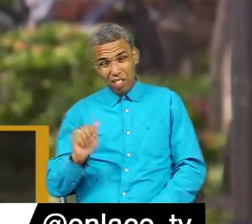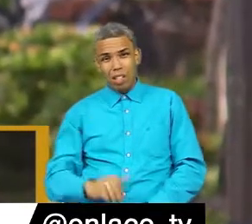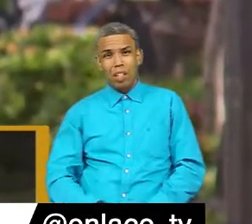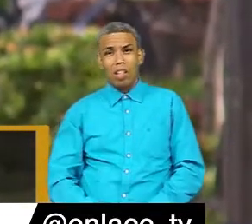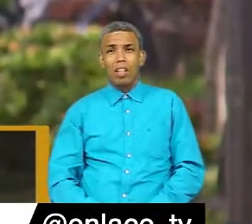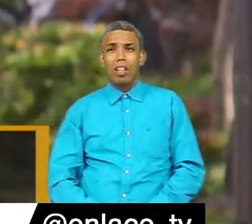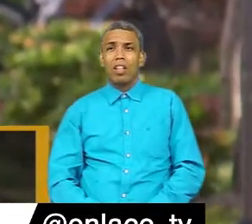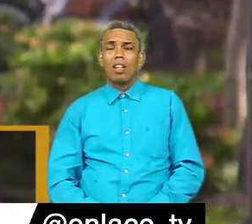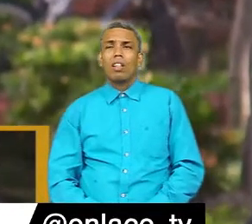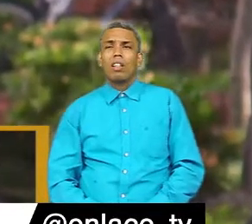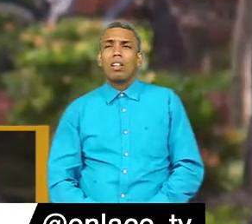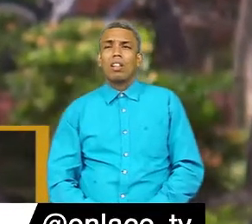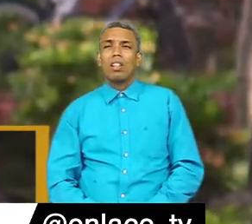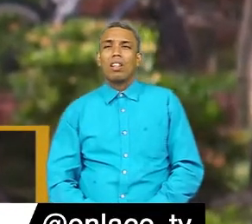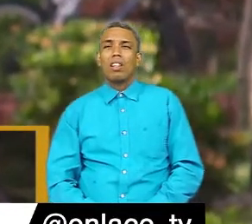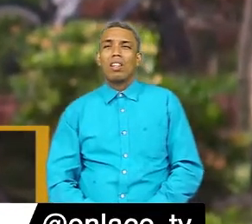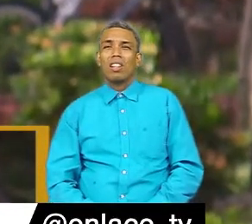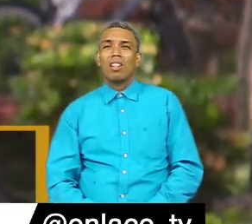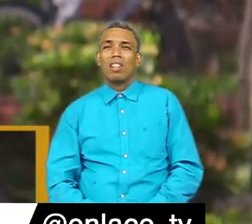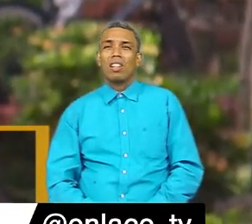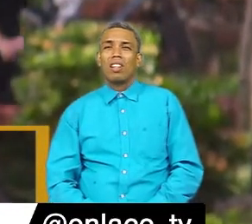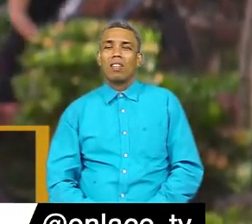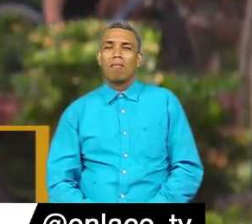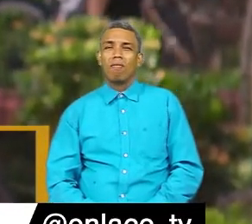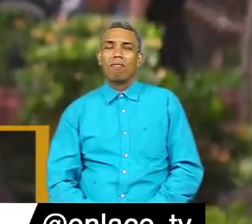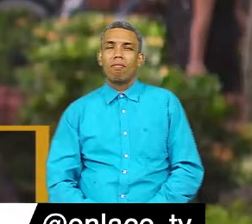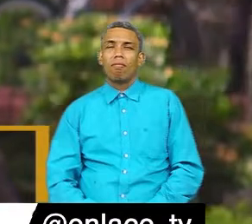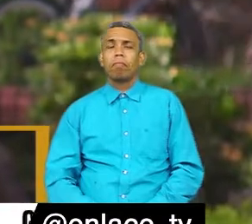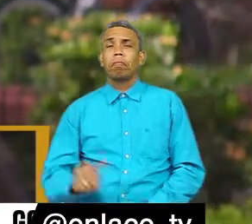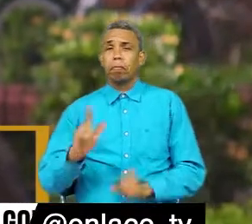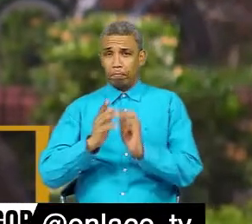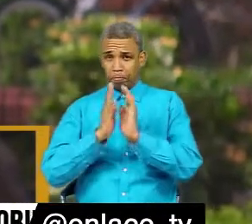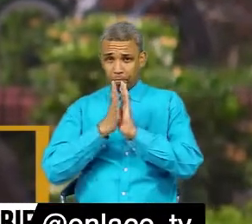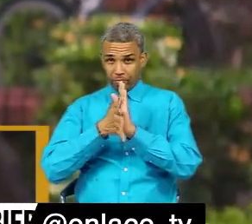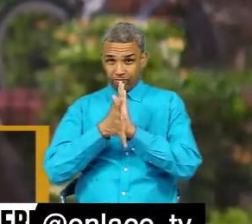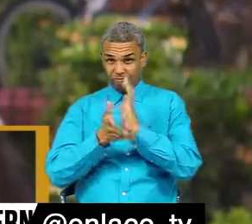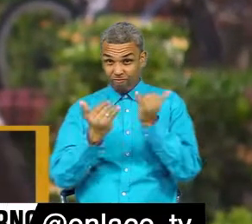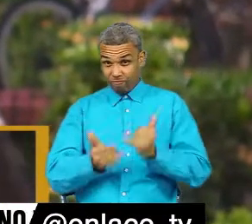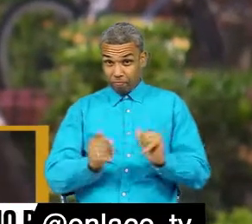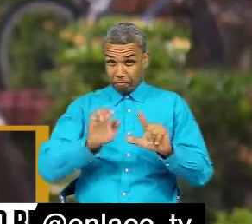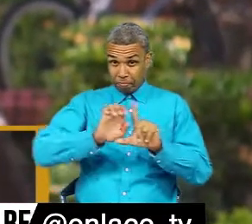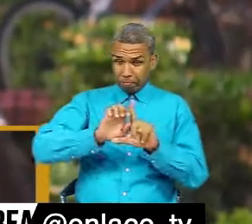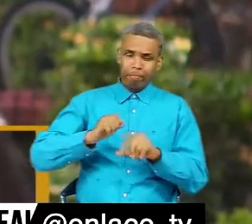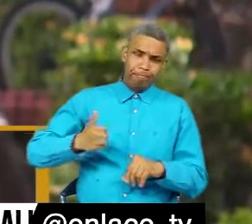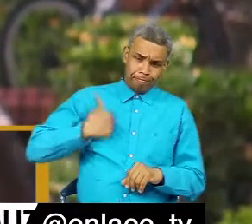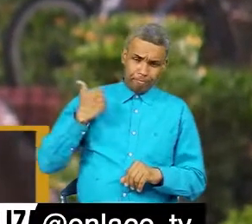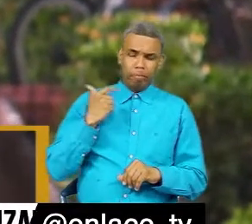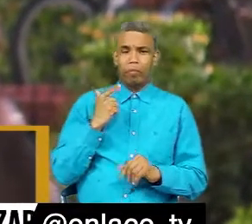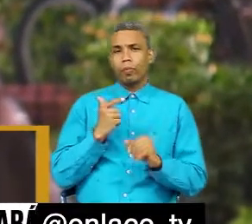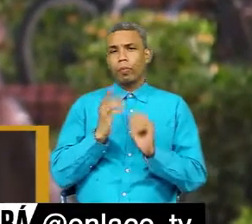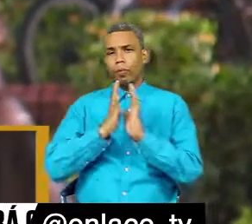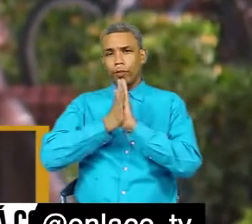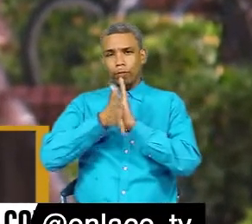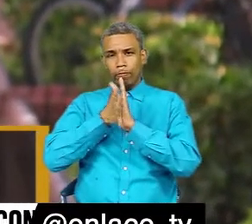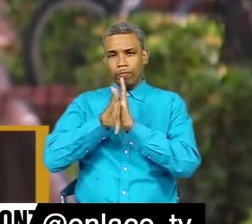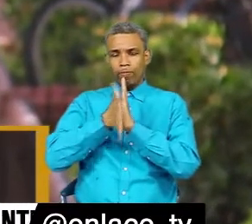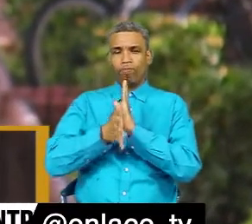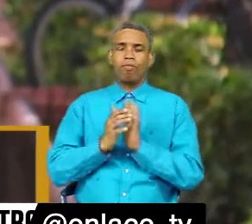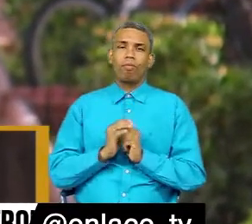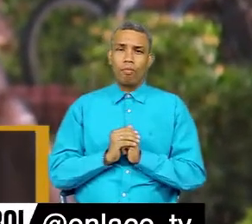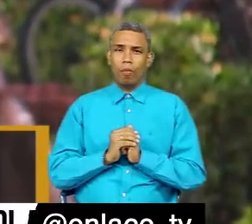Asociación de Viviendistas, queremos hacer un pronunciamiento a través de este medio acerca de la situación que se viene desarrollando